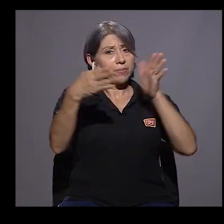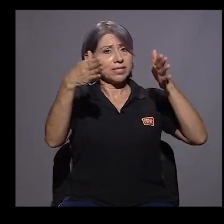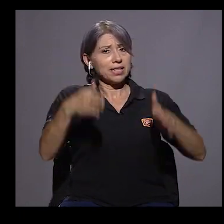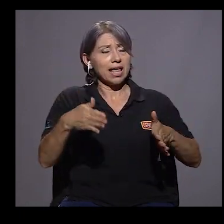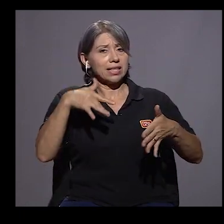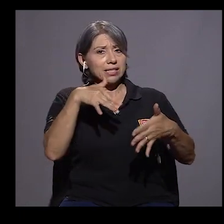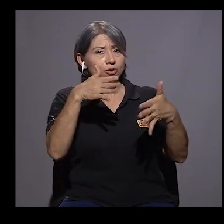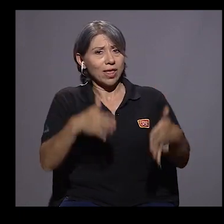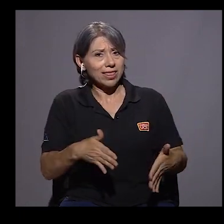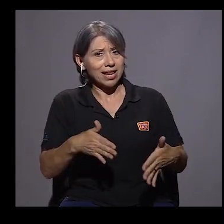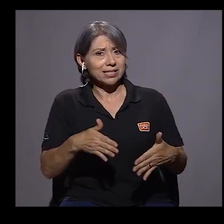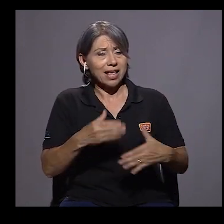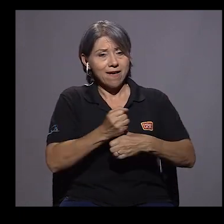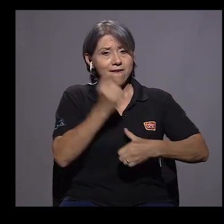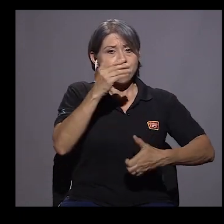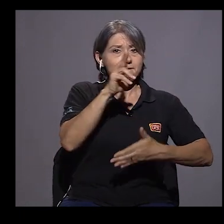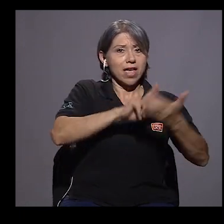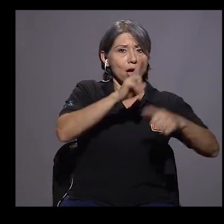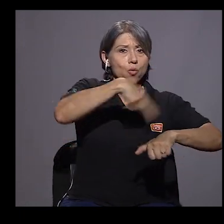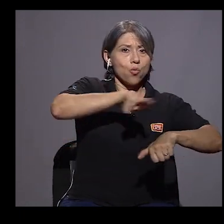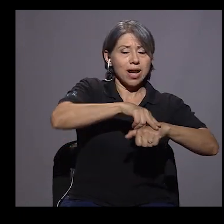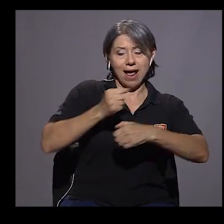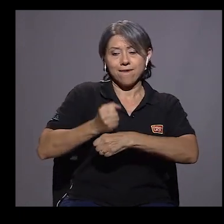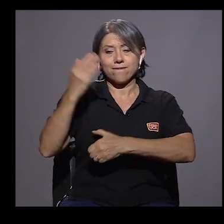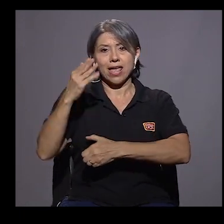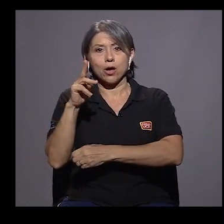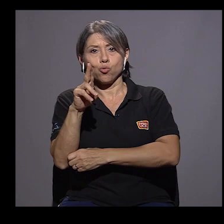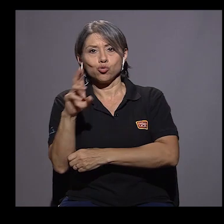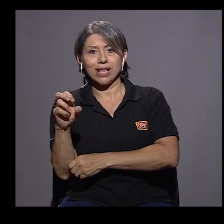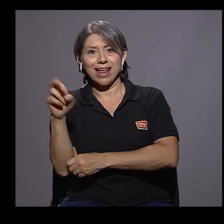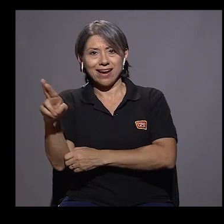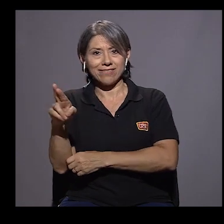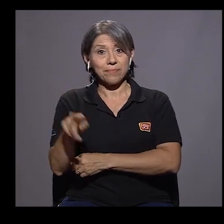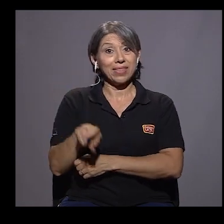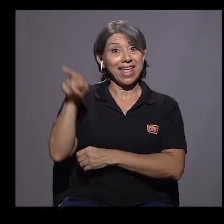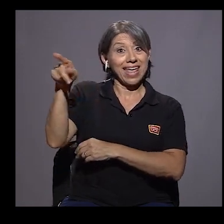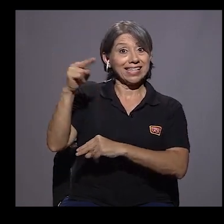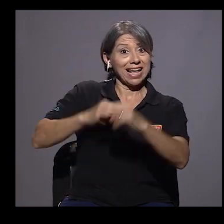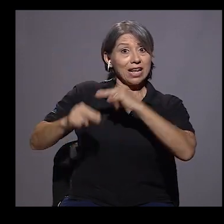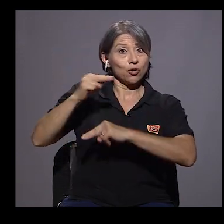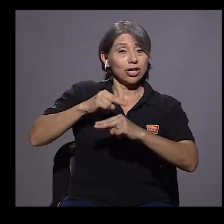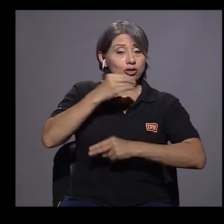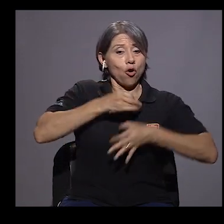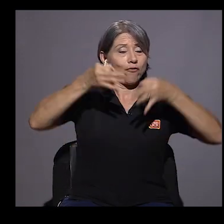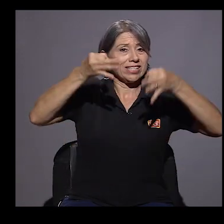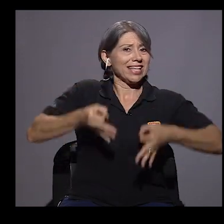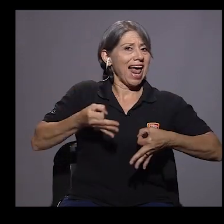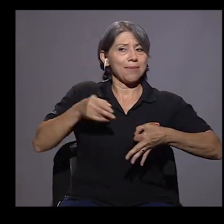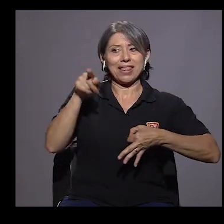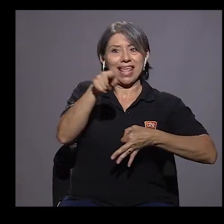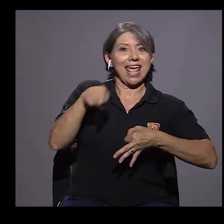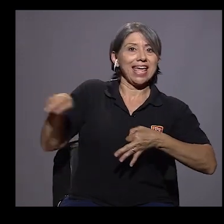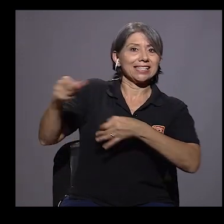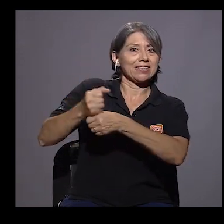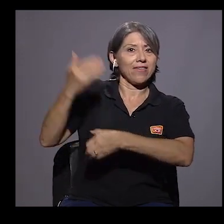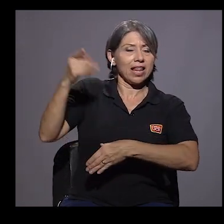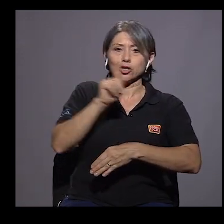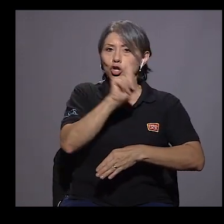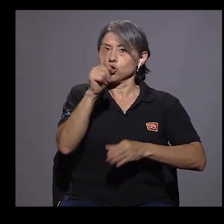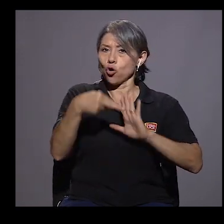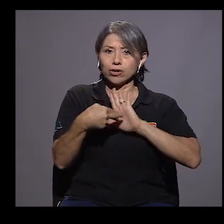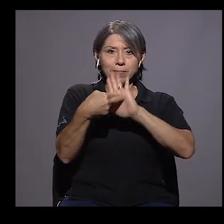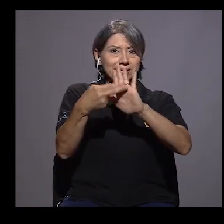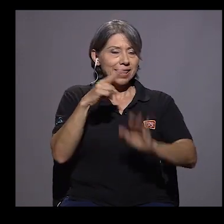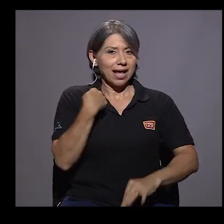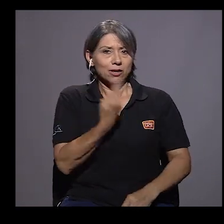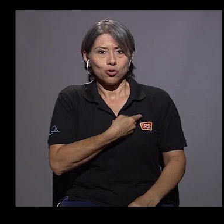había representantes estudiantiles, FEUNA, FEUCR, en la negociación que oficialmente no